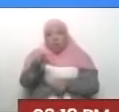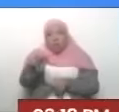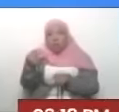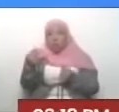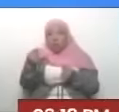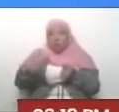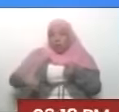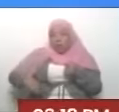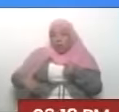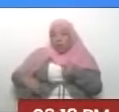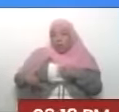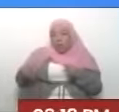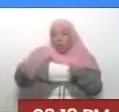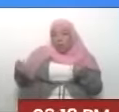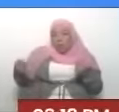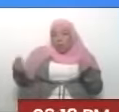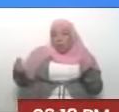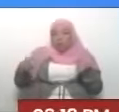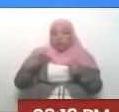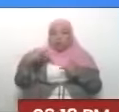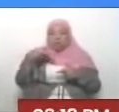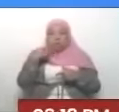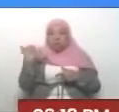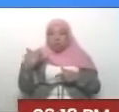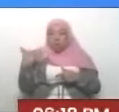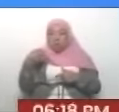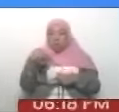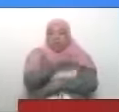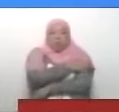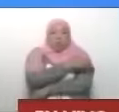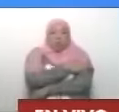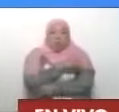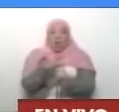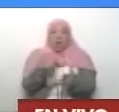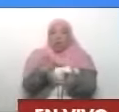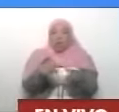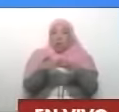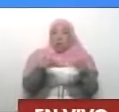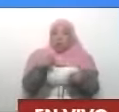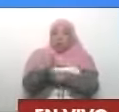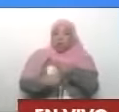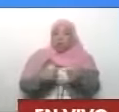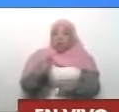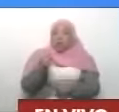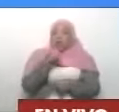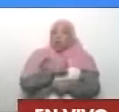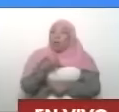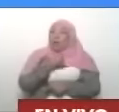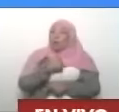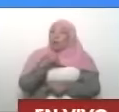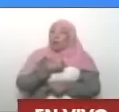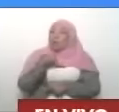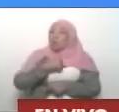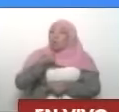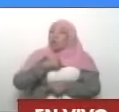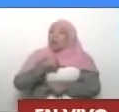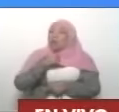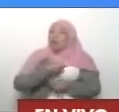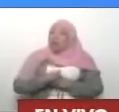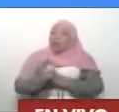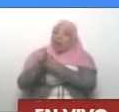oligarquías, terratenientes o de la burguesía parásita, en todos los periodos hubo resistencia, hubo